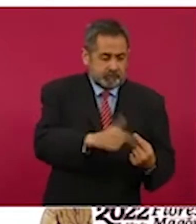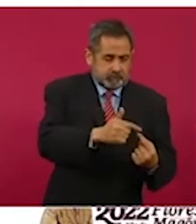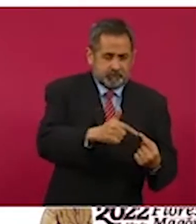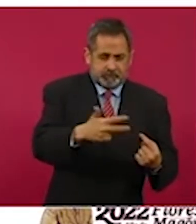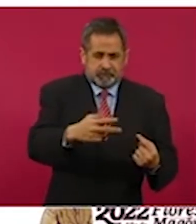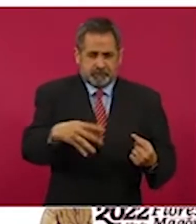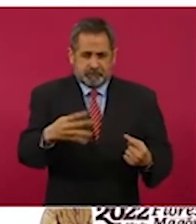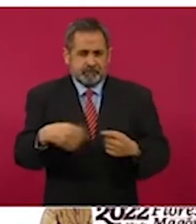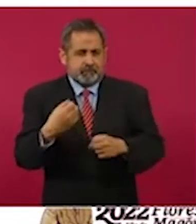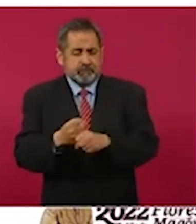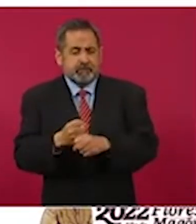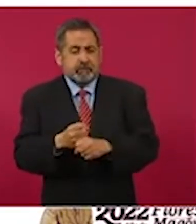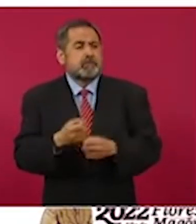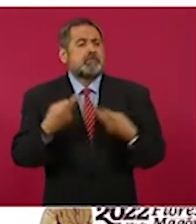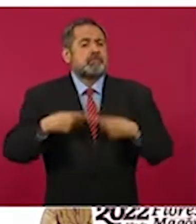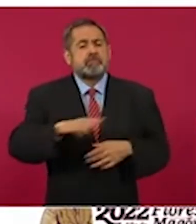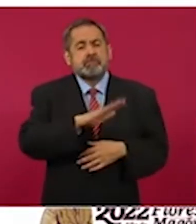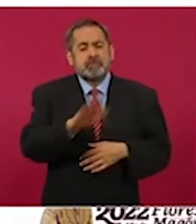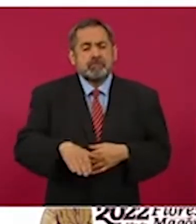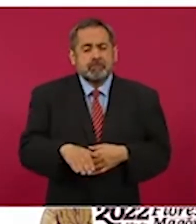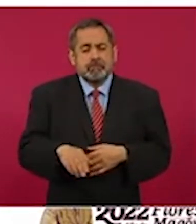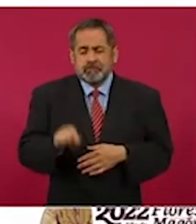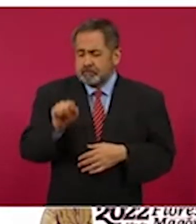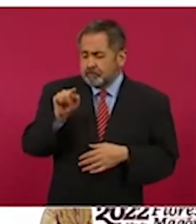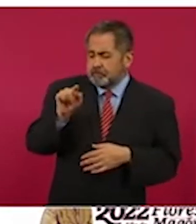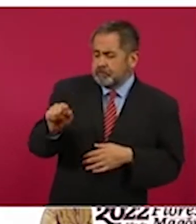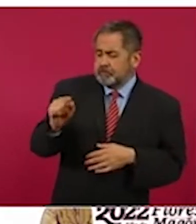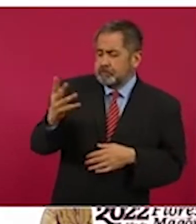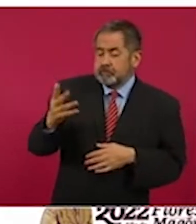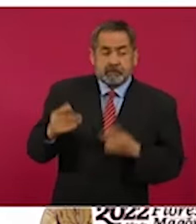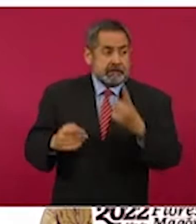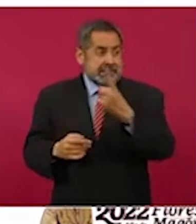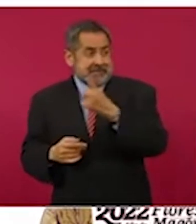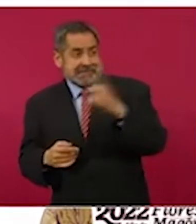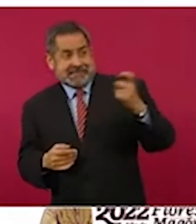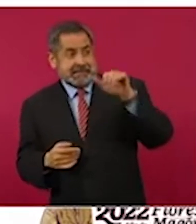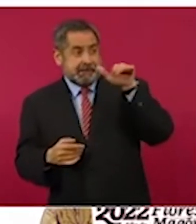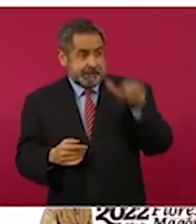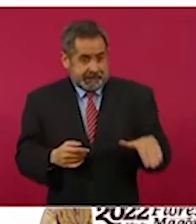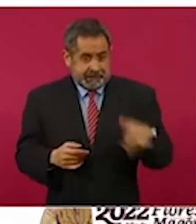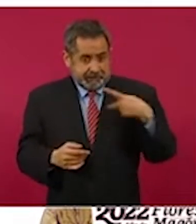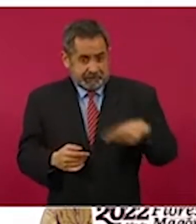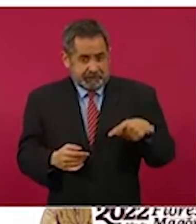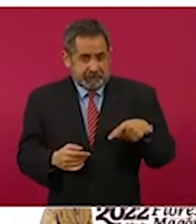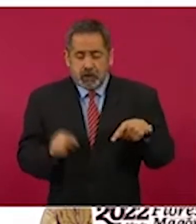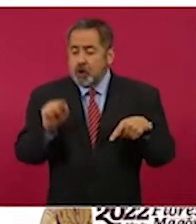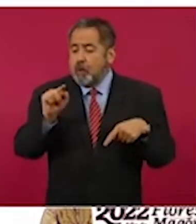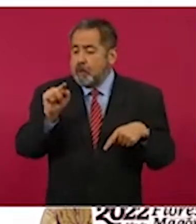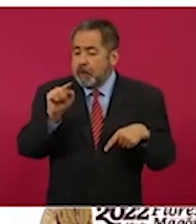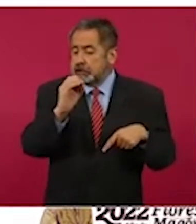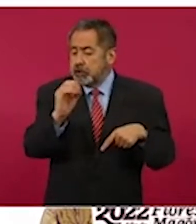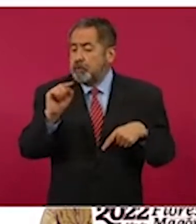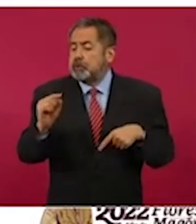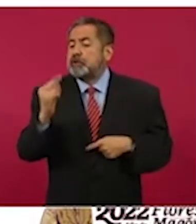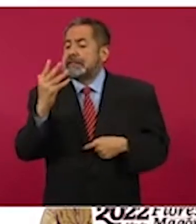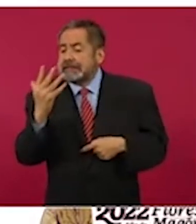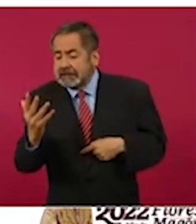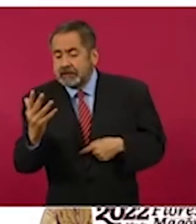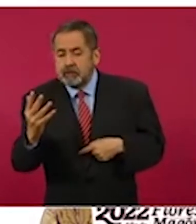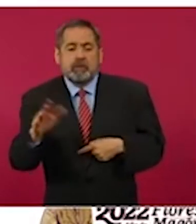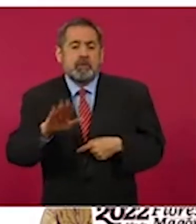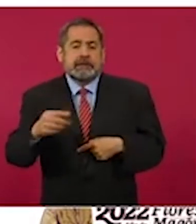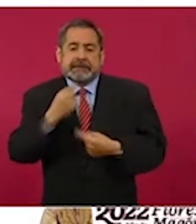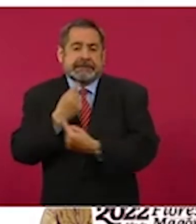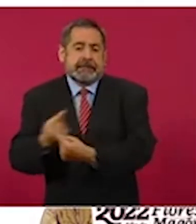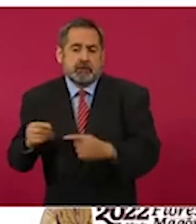años la mortalidad es punto 5 por cada 100.000 personas y es considerablemente homogénea en